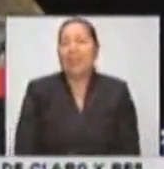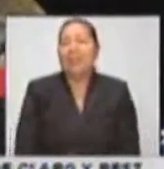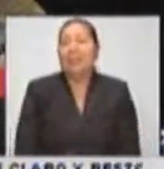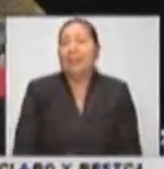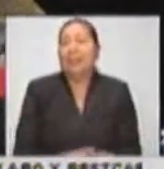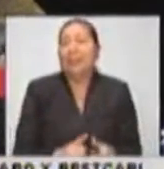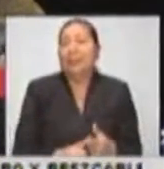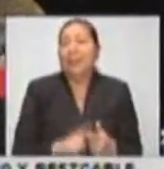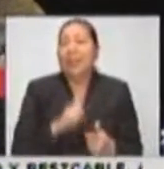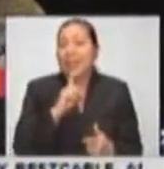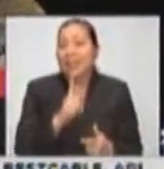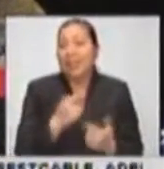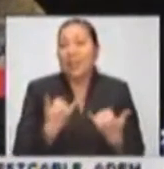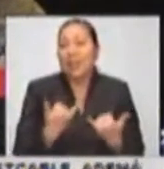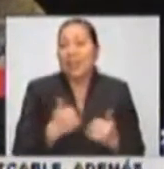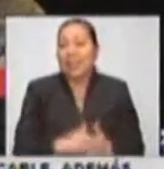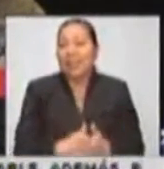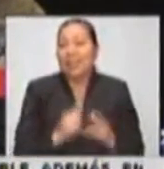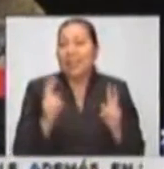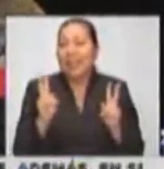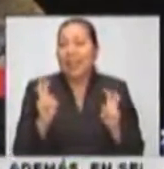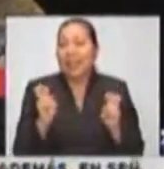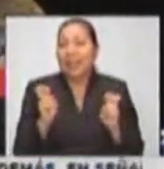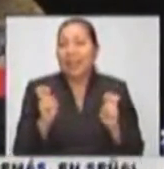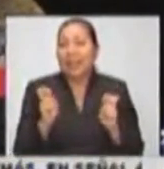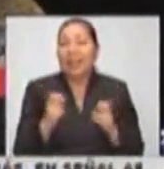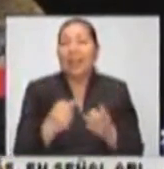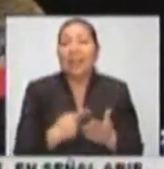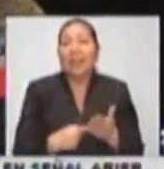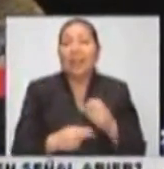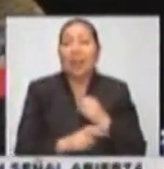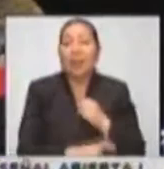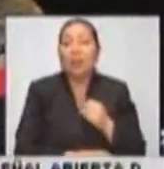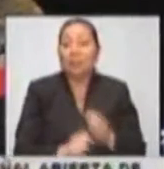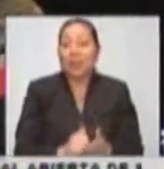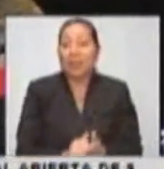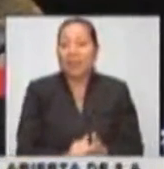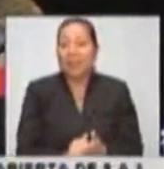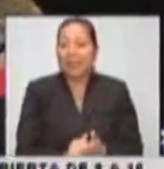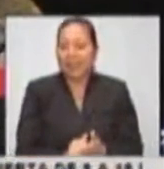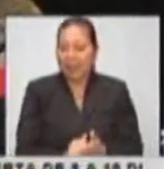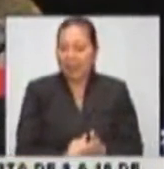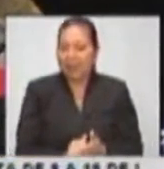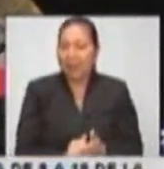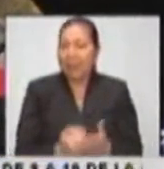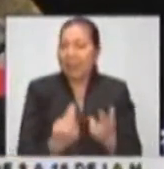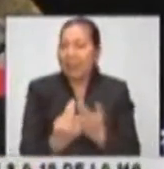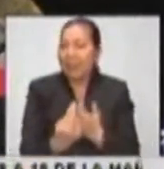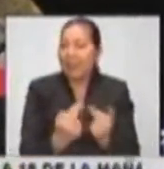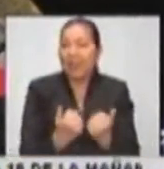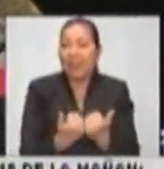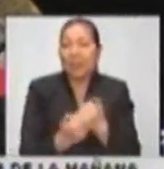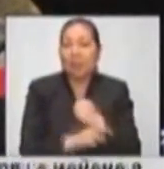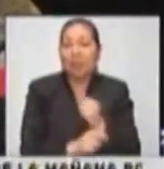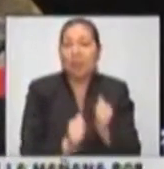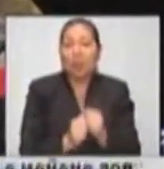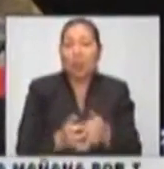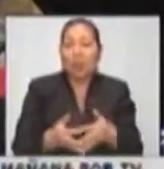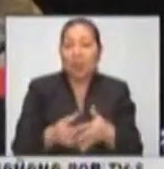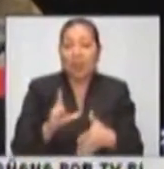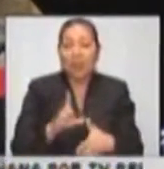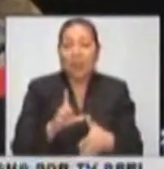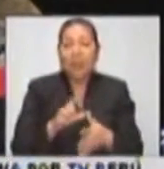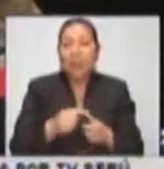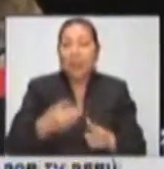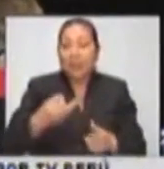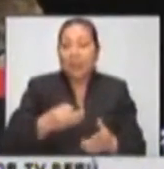Entonces, esos son los temas de la referencia de los países y la relación de esos países con Latinoamérica, que hay un